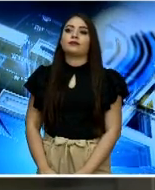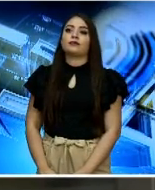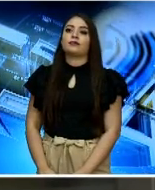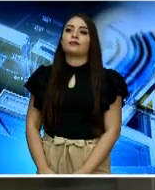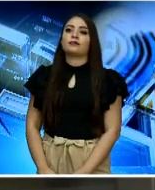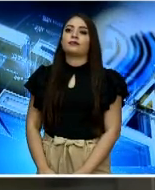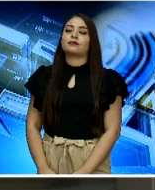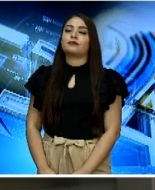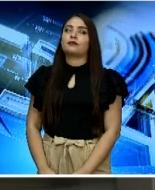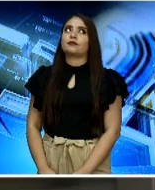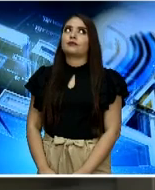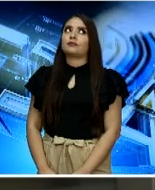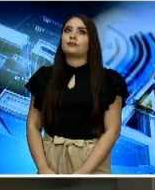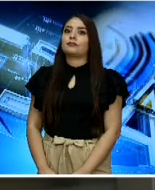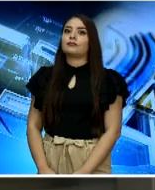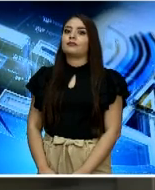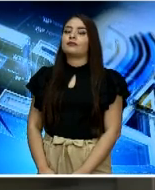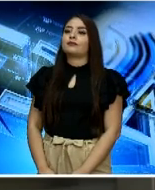Centrándose en ella,